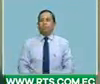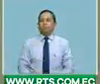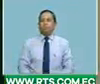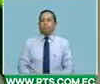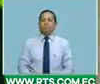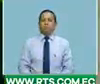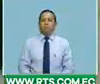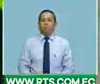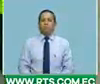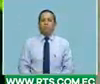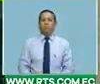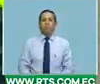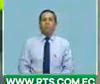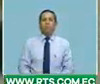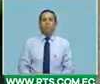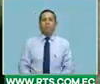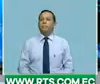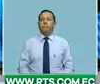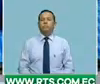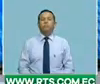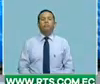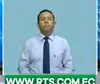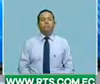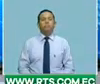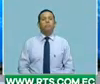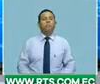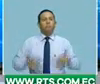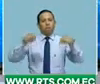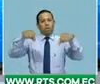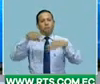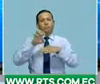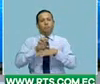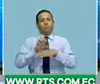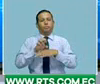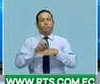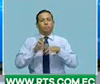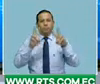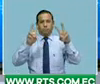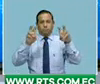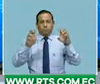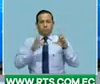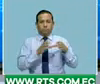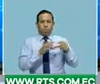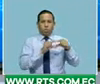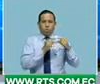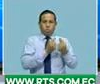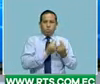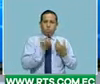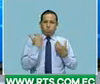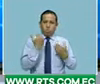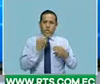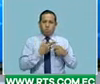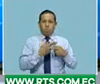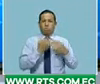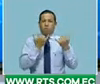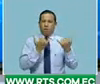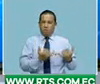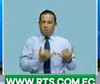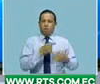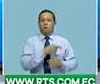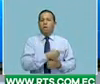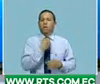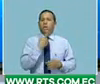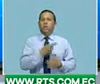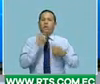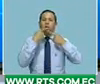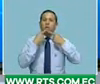Informó Eric Zambrano. Ahora, temas nacionales. El movimiento Ahora anuncia la objeción contra la candidatura de Carlos